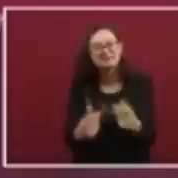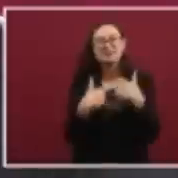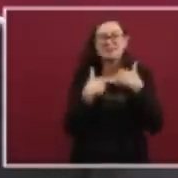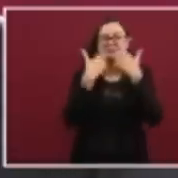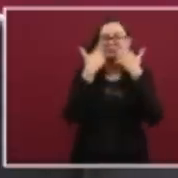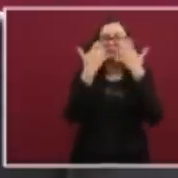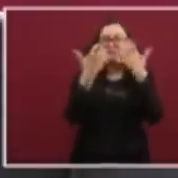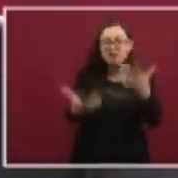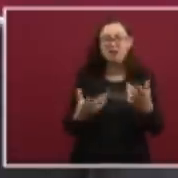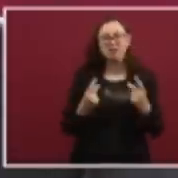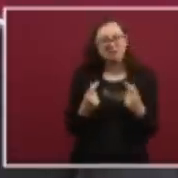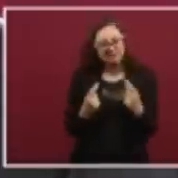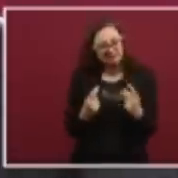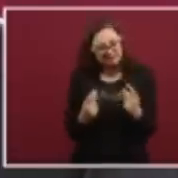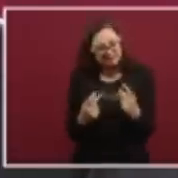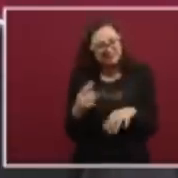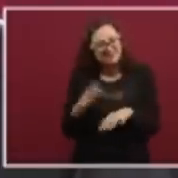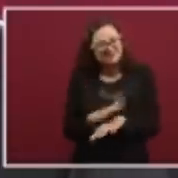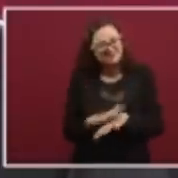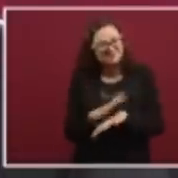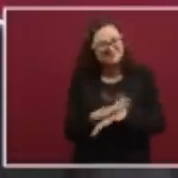más a prisa.